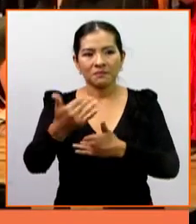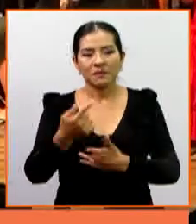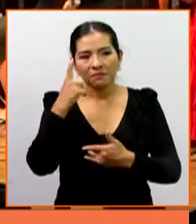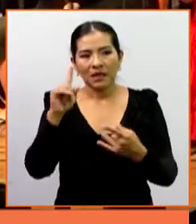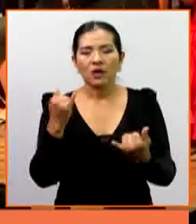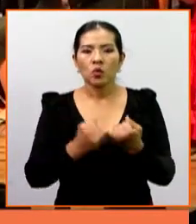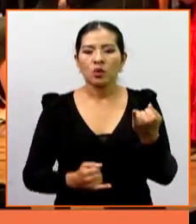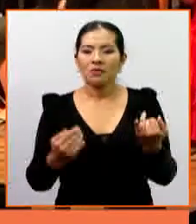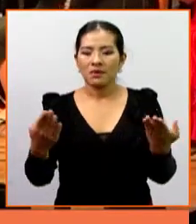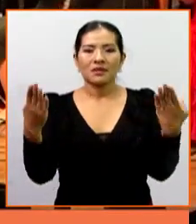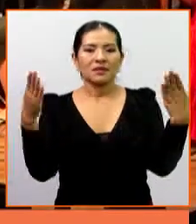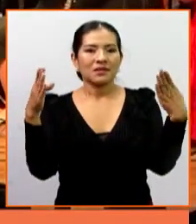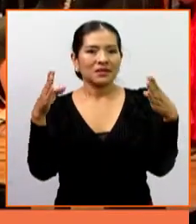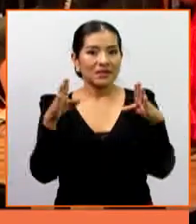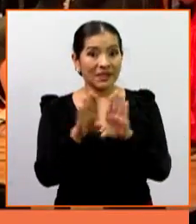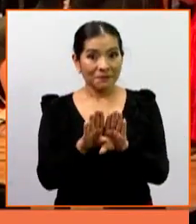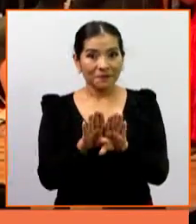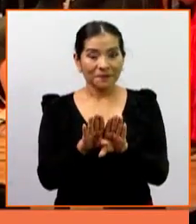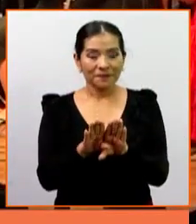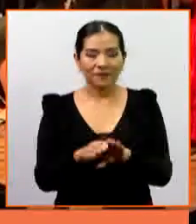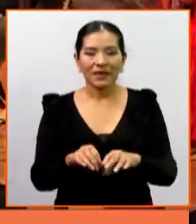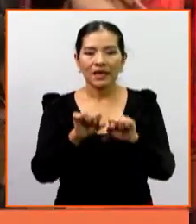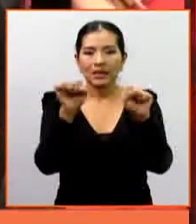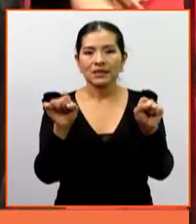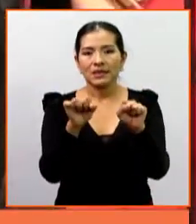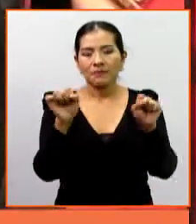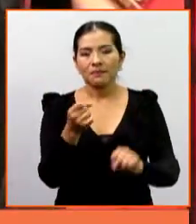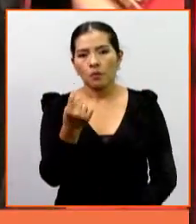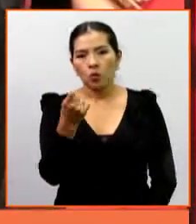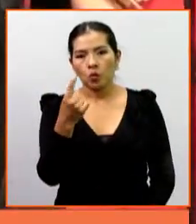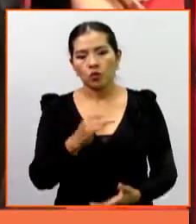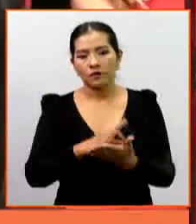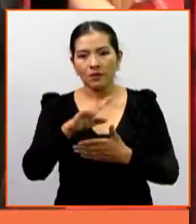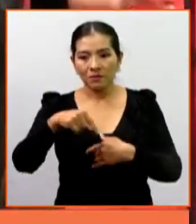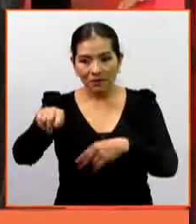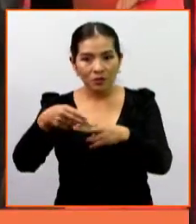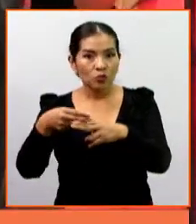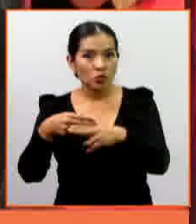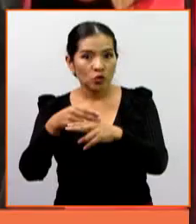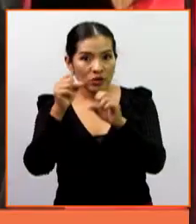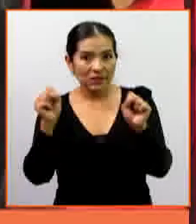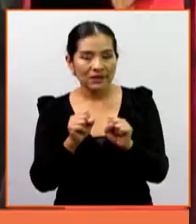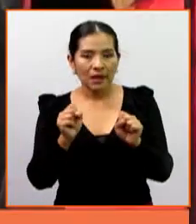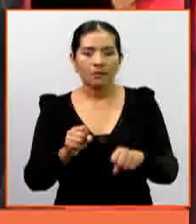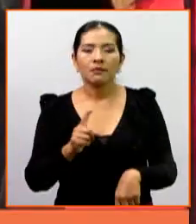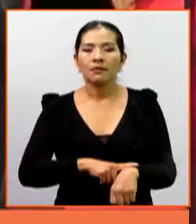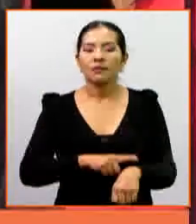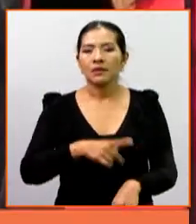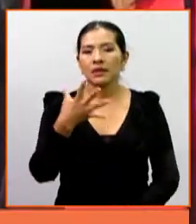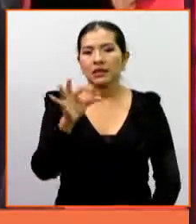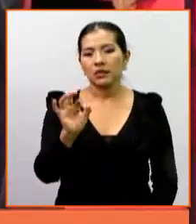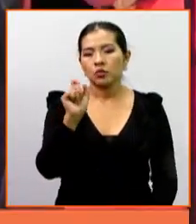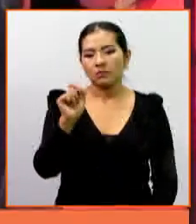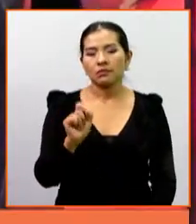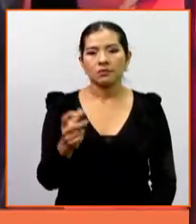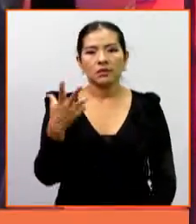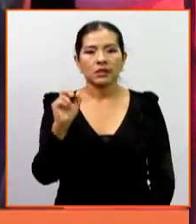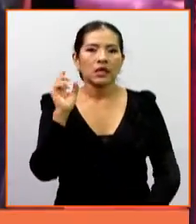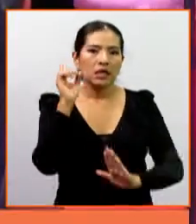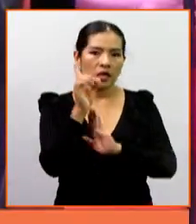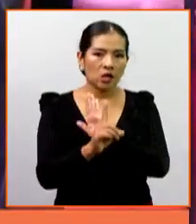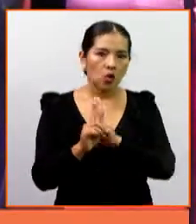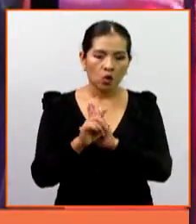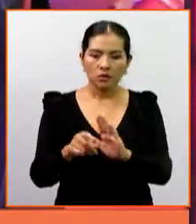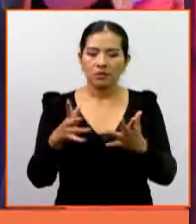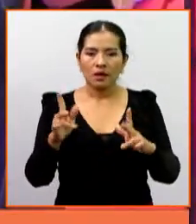cierre. Les reitero, es el sábado 11 de febrero, este sábado, a partir de las 19:30 horas que se abre las puertas